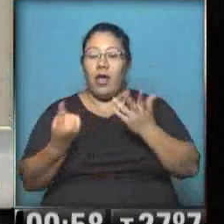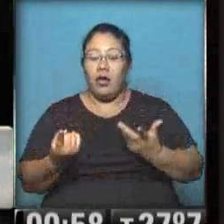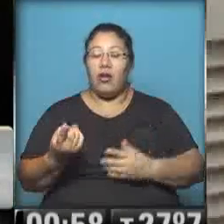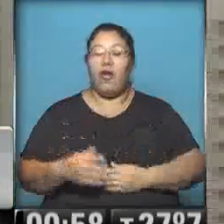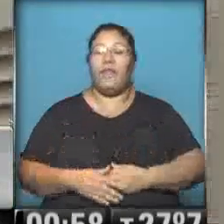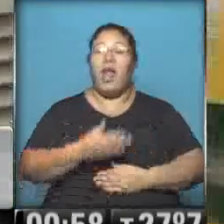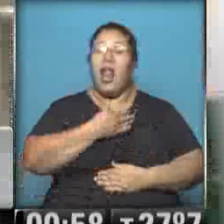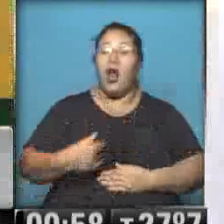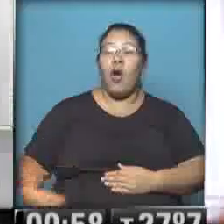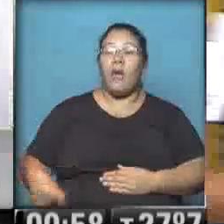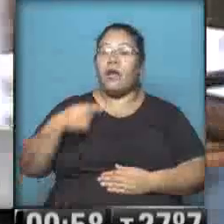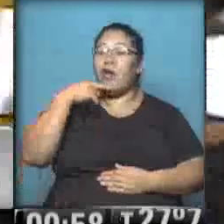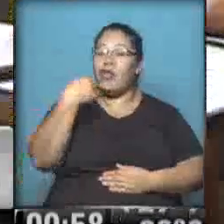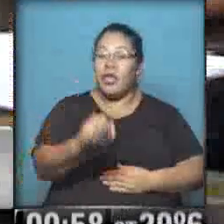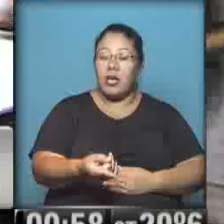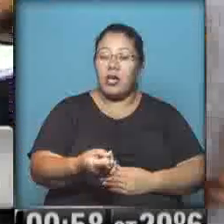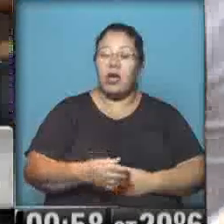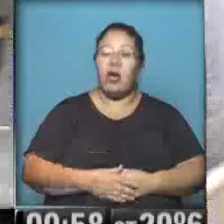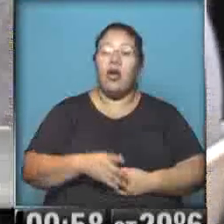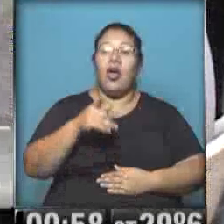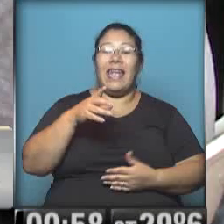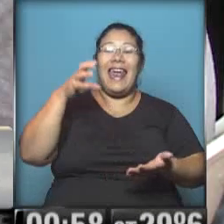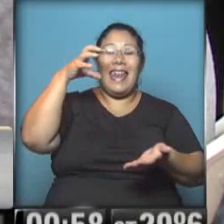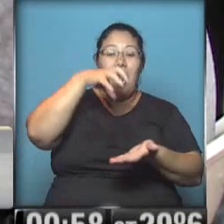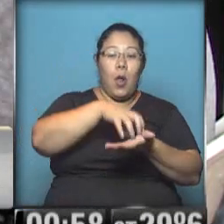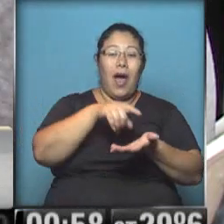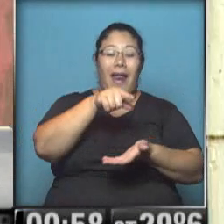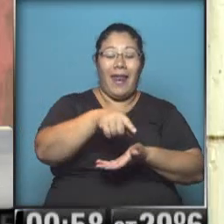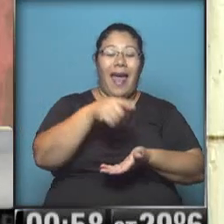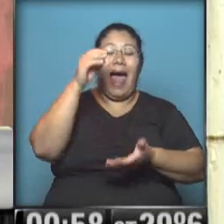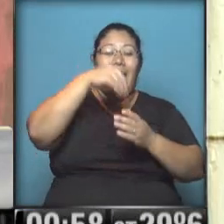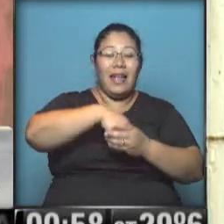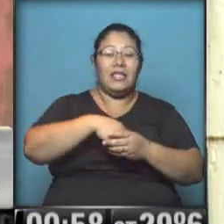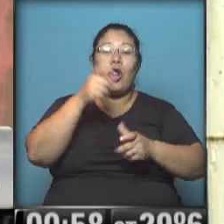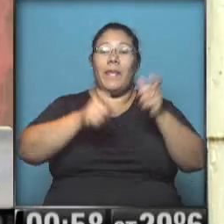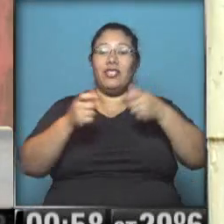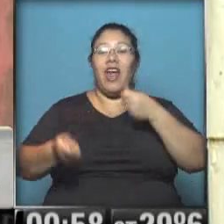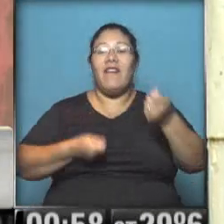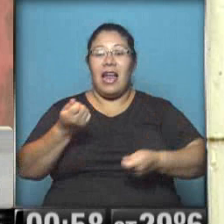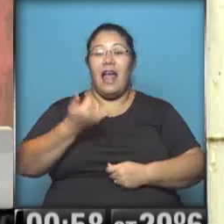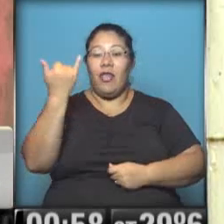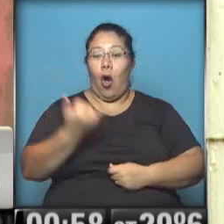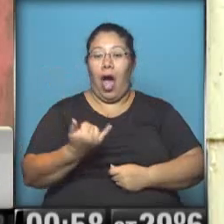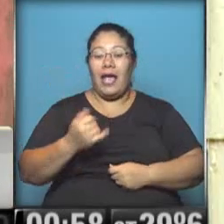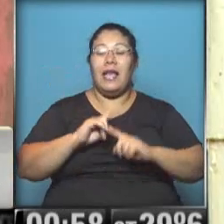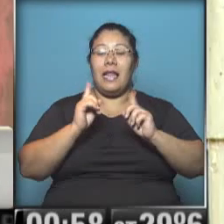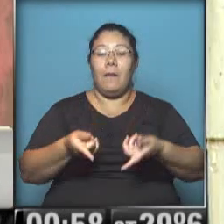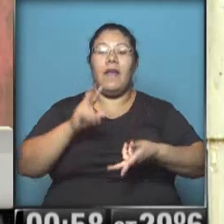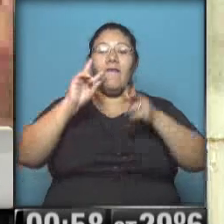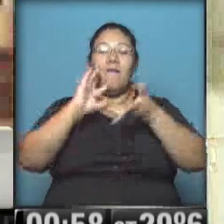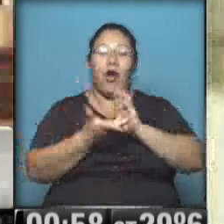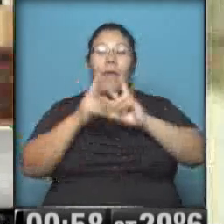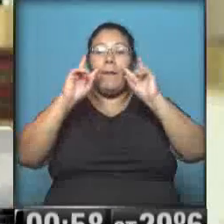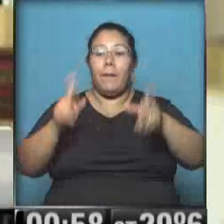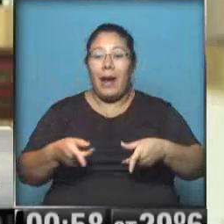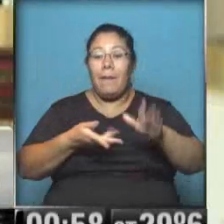nueva clausura son, por un lado, que en el local había gente bailando y por el otro lado que no tenían un plan de evacuación. Plan de